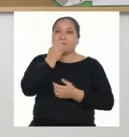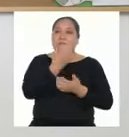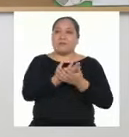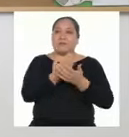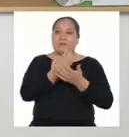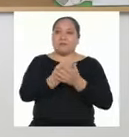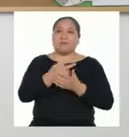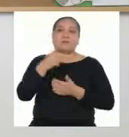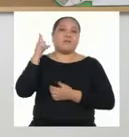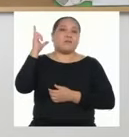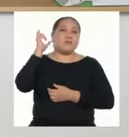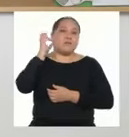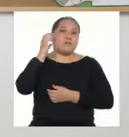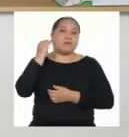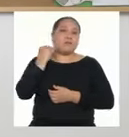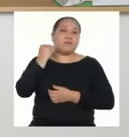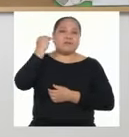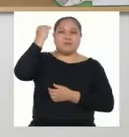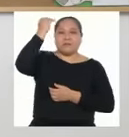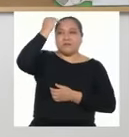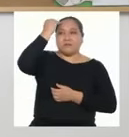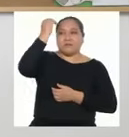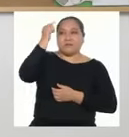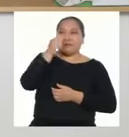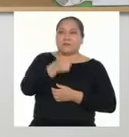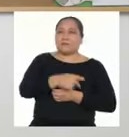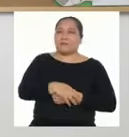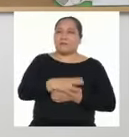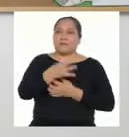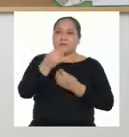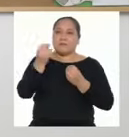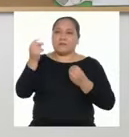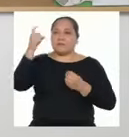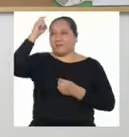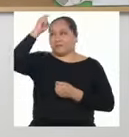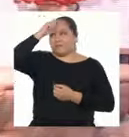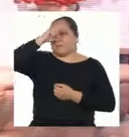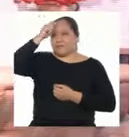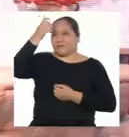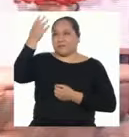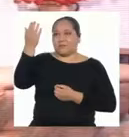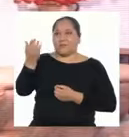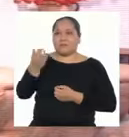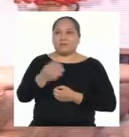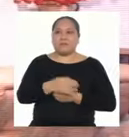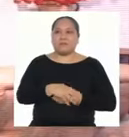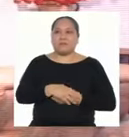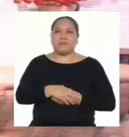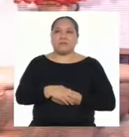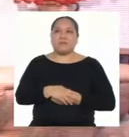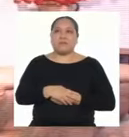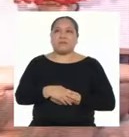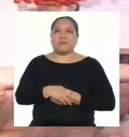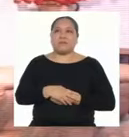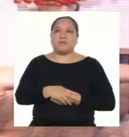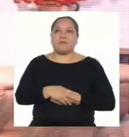a nuestros mayores. Por lo general tienen mucha sabiduría.